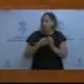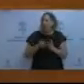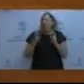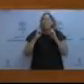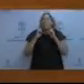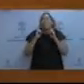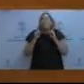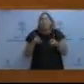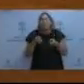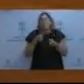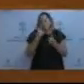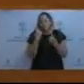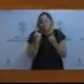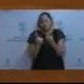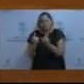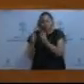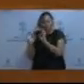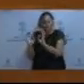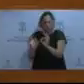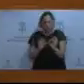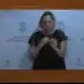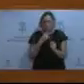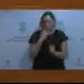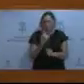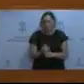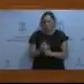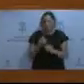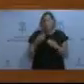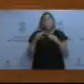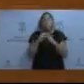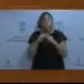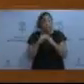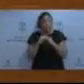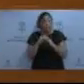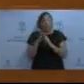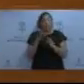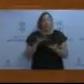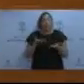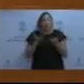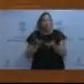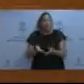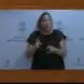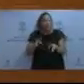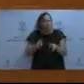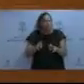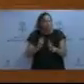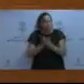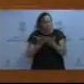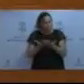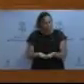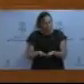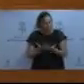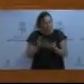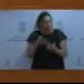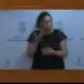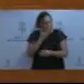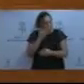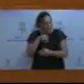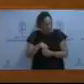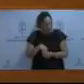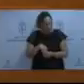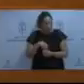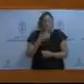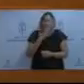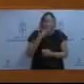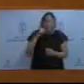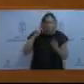¿Cuáles son esos casos concretos? Me ha hablado usted de las becas, de las ayudas a la compra de libros de texto. Pues es que si uno mira aquí